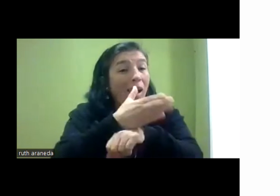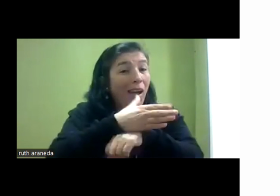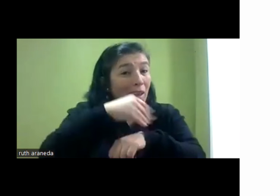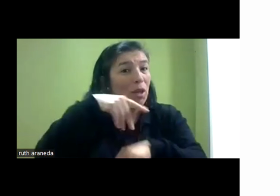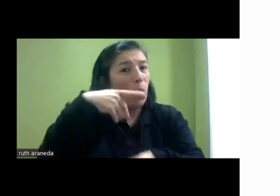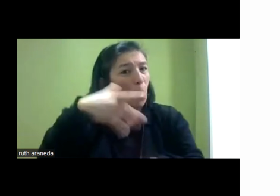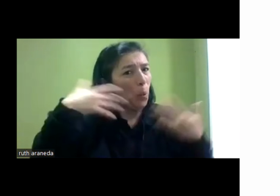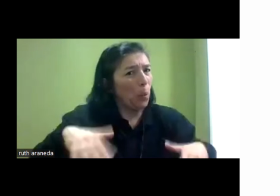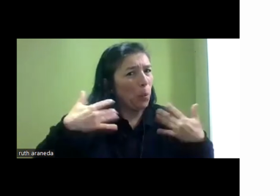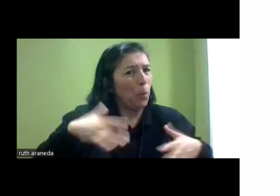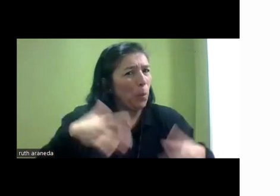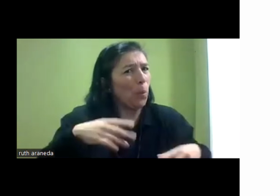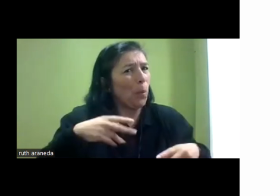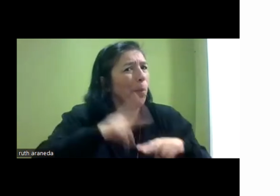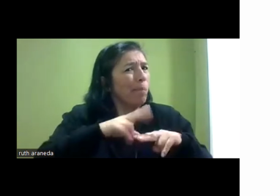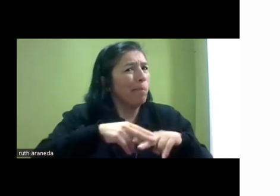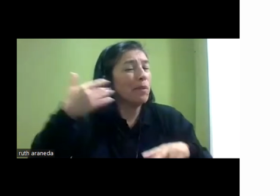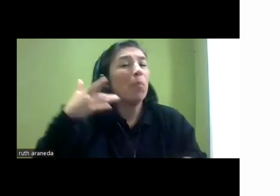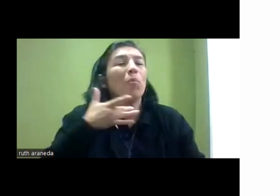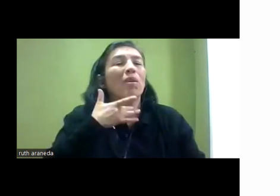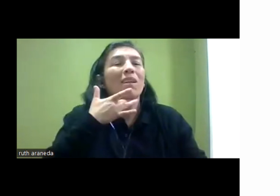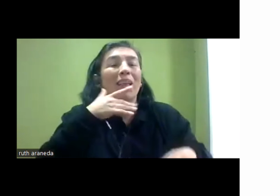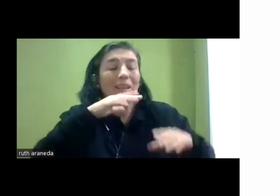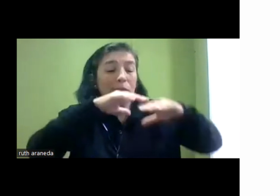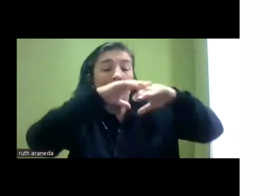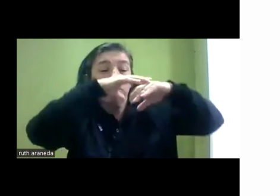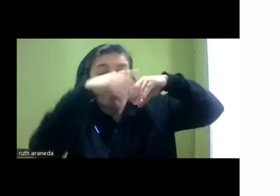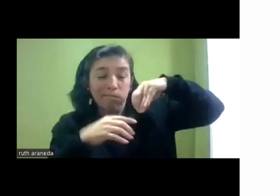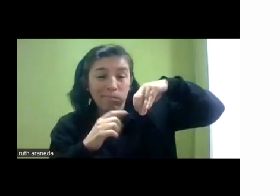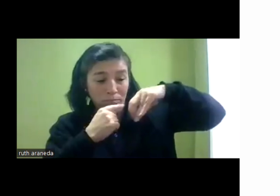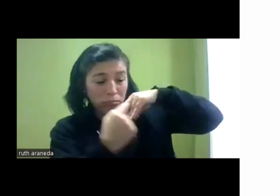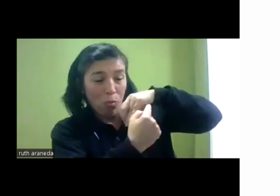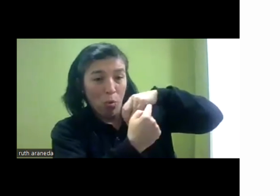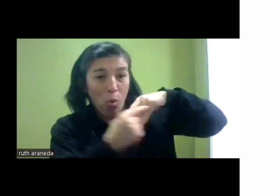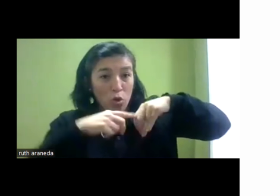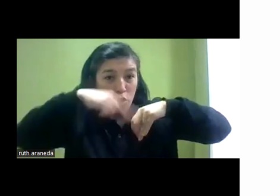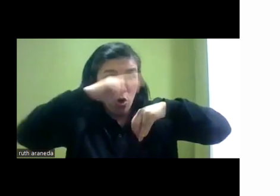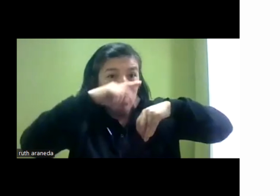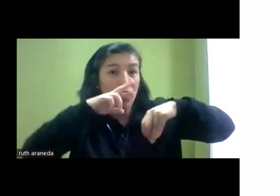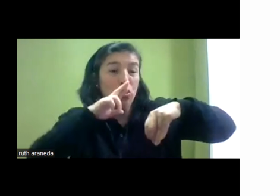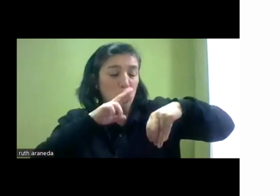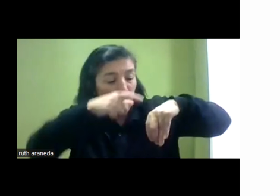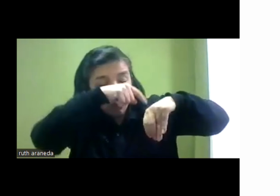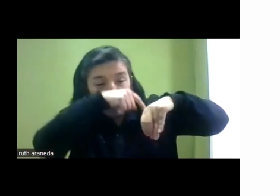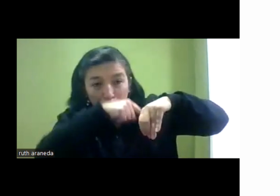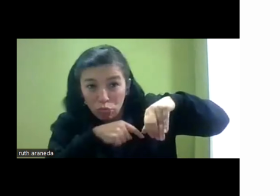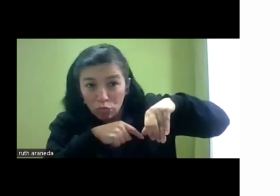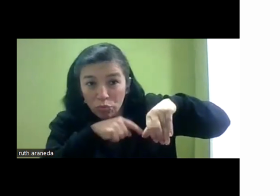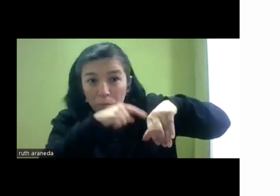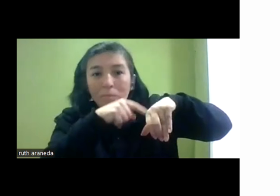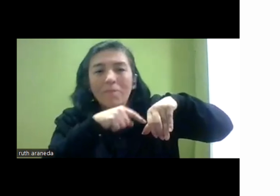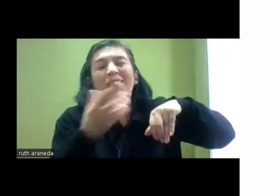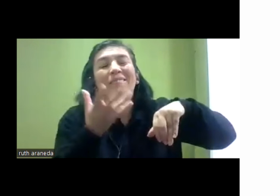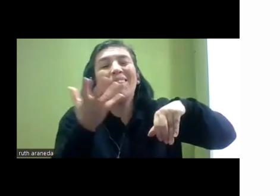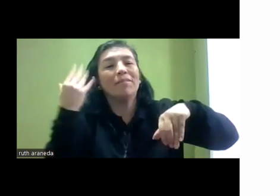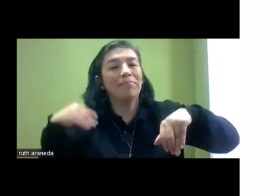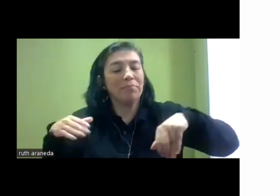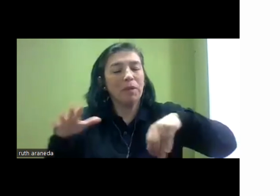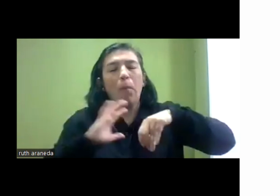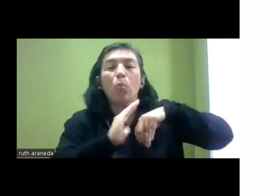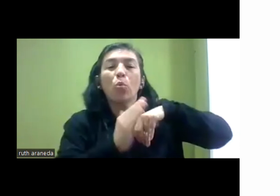arqueológicos porque sus laderas, tanto la norte como la sur, eh, protegieron